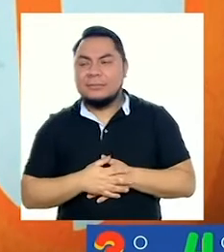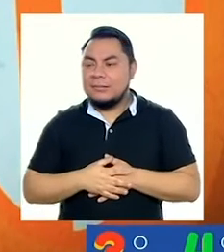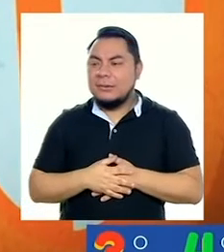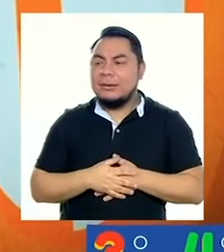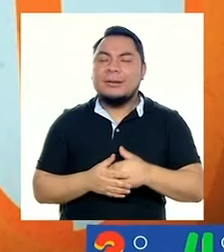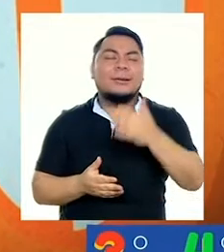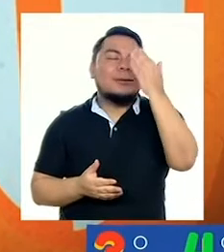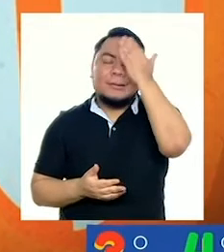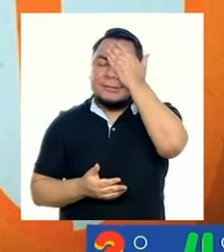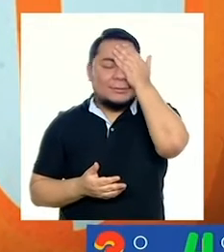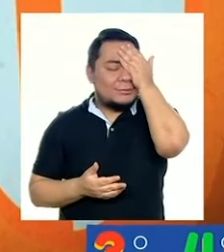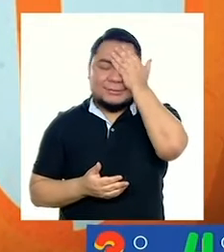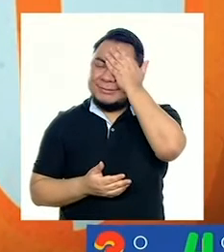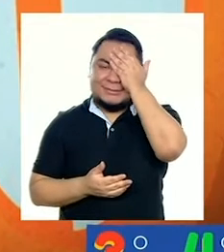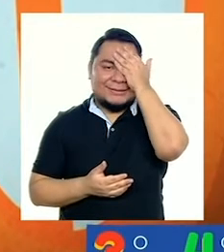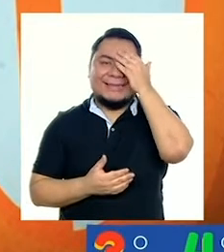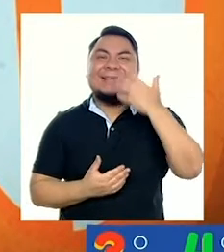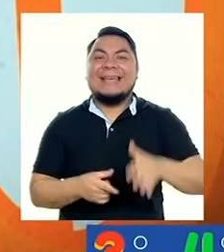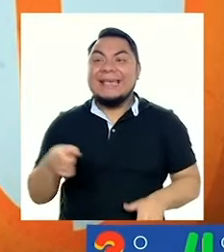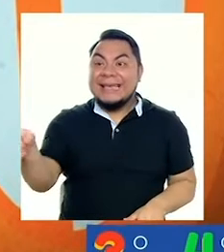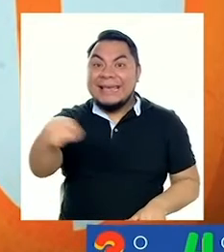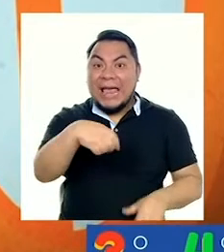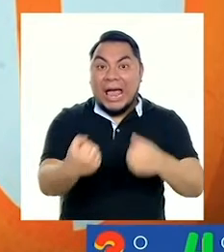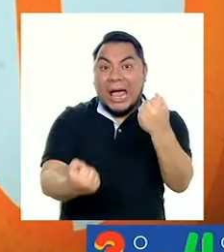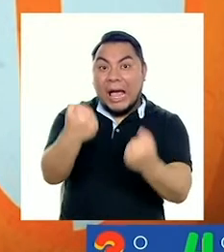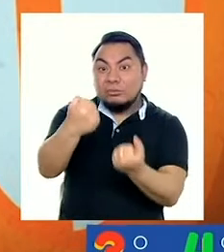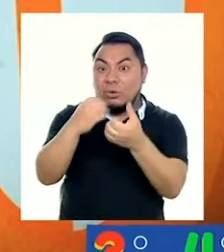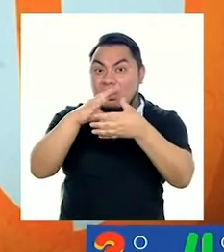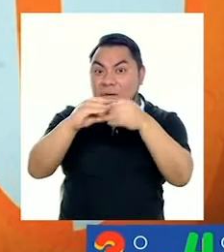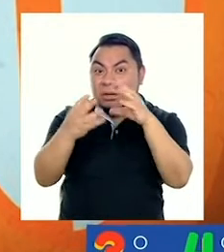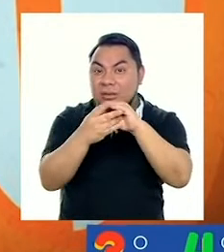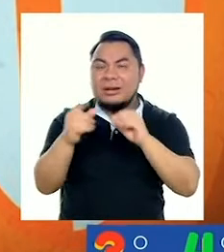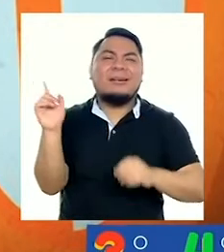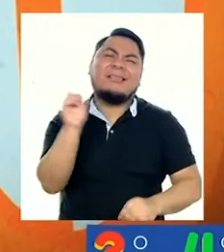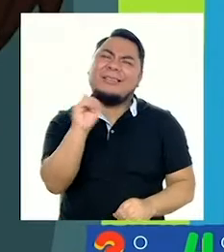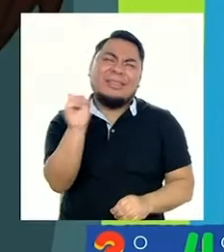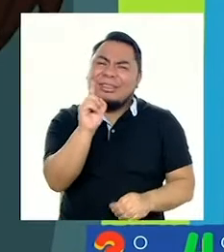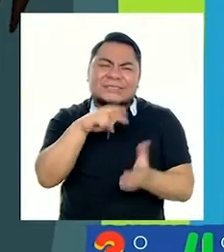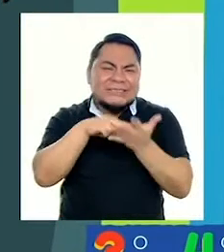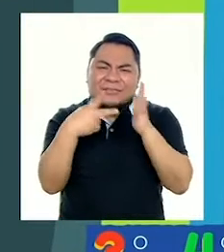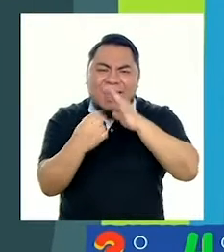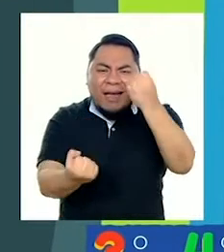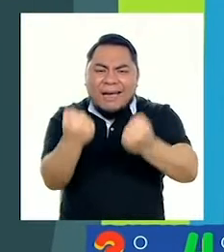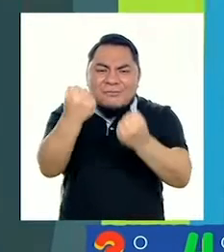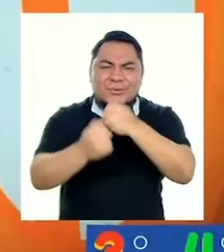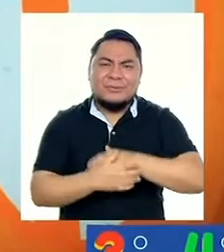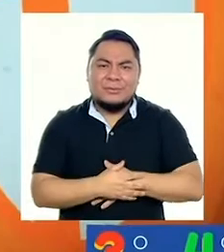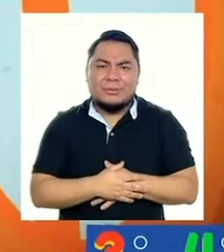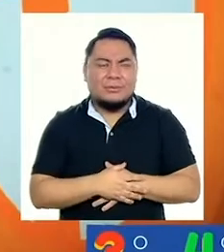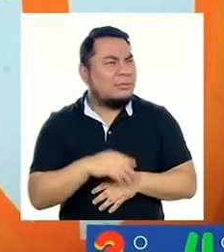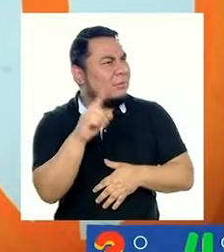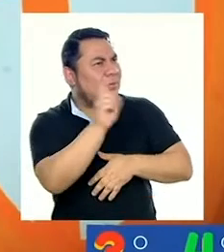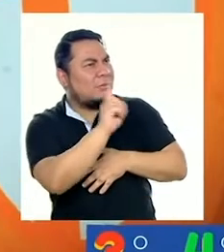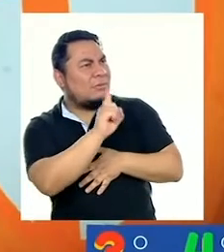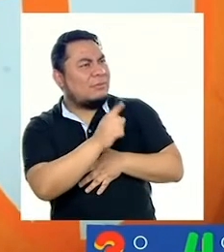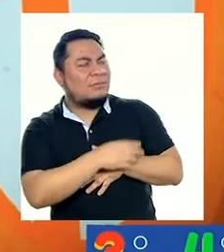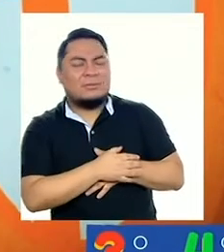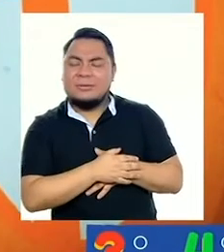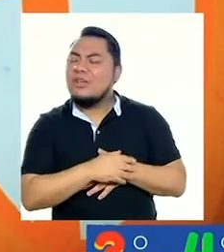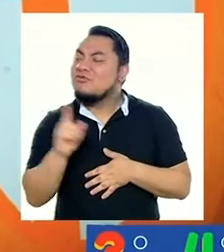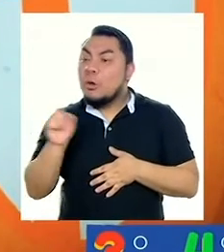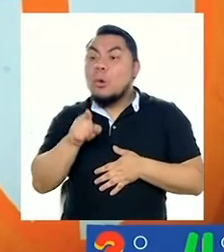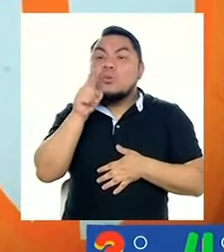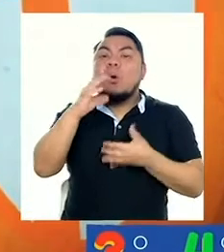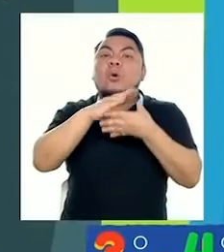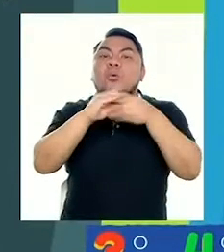Pero niños, una autobiografía no es la biografía de un auto. ¿Cómo que no? Es la biografía